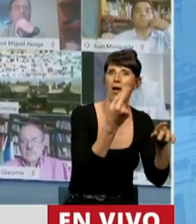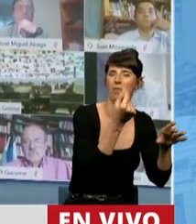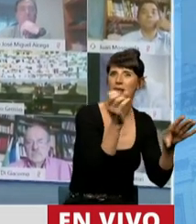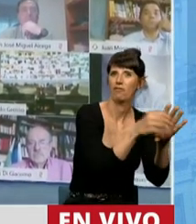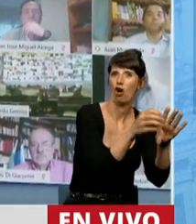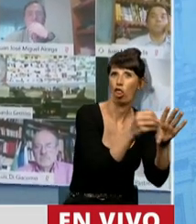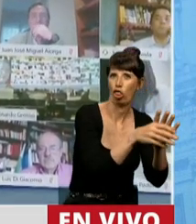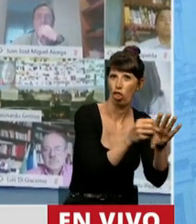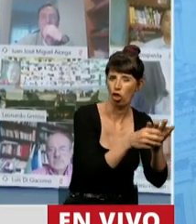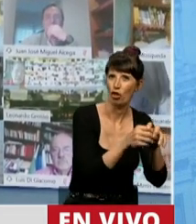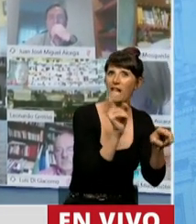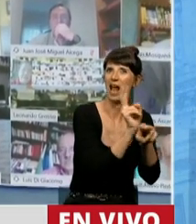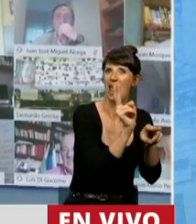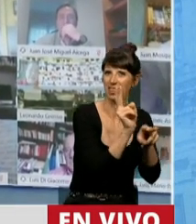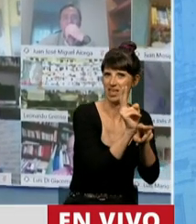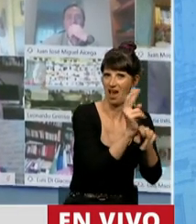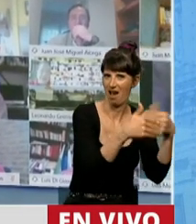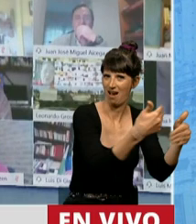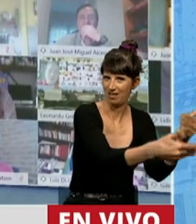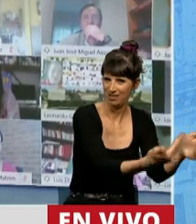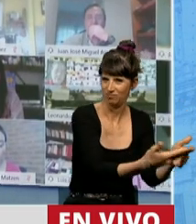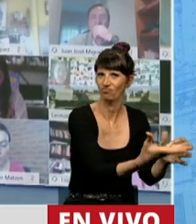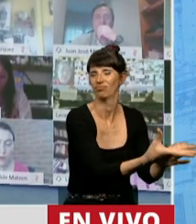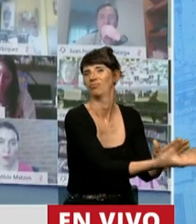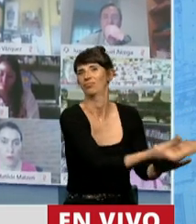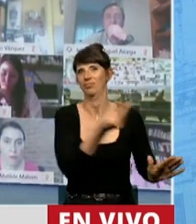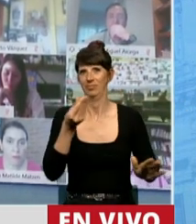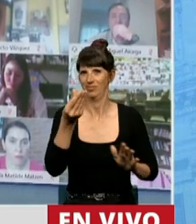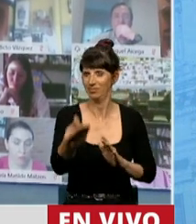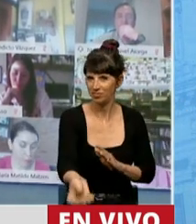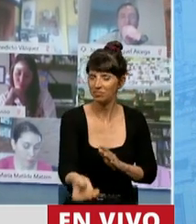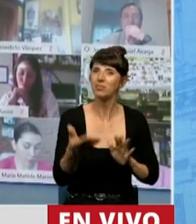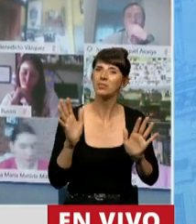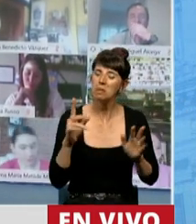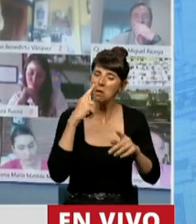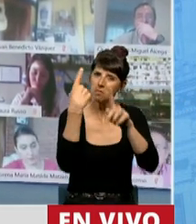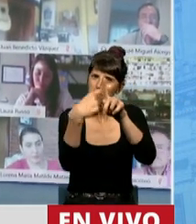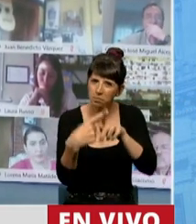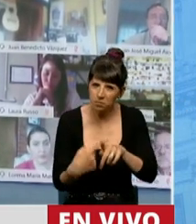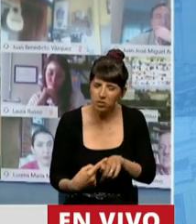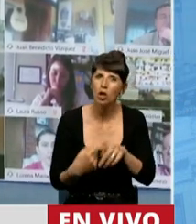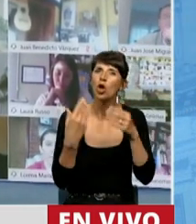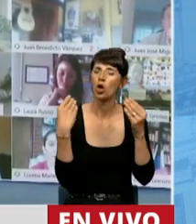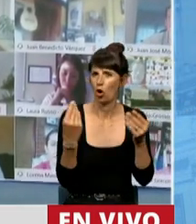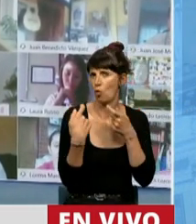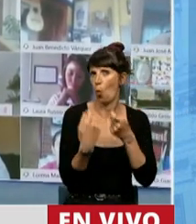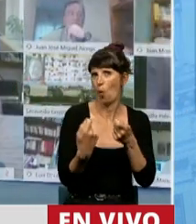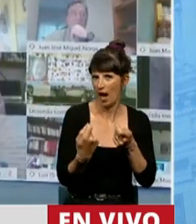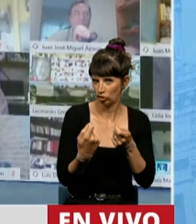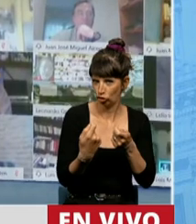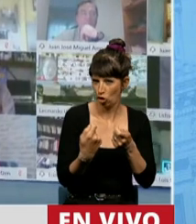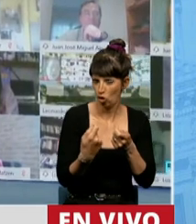sustentabilidad señor presidente se estimó financiar el flujo variable es decir un gasto corriente